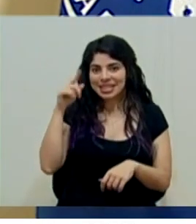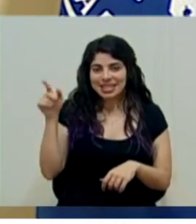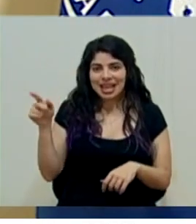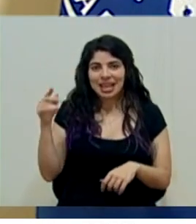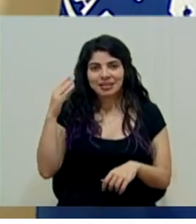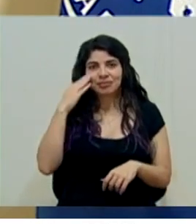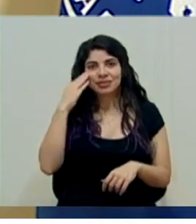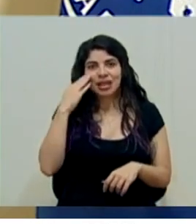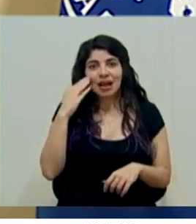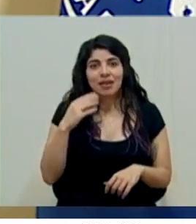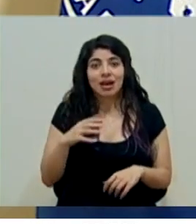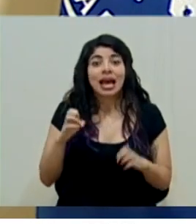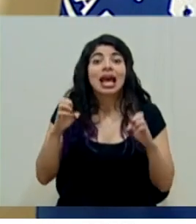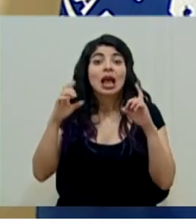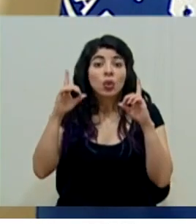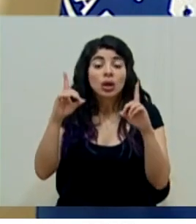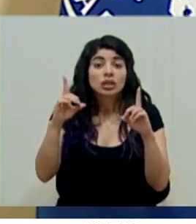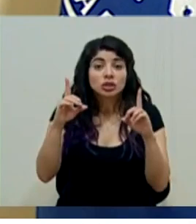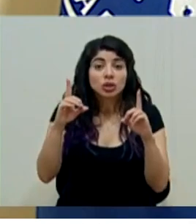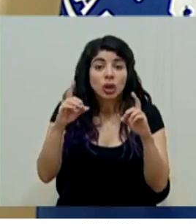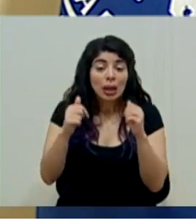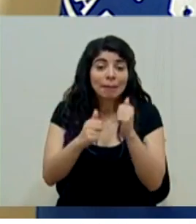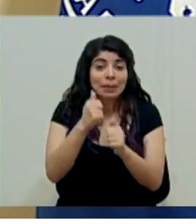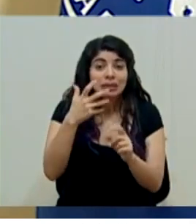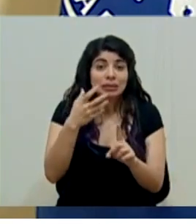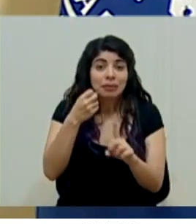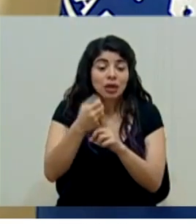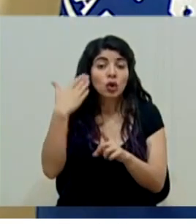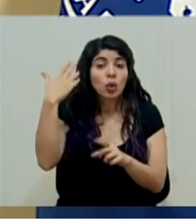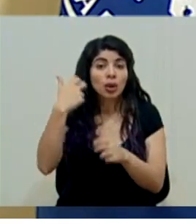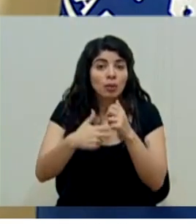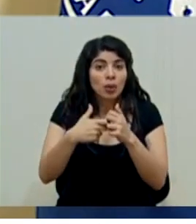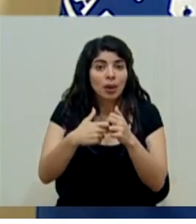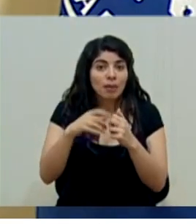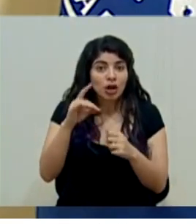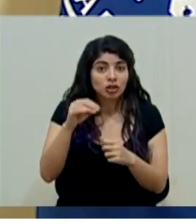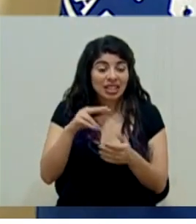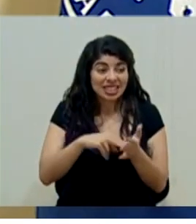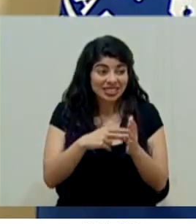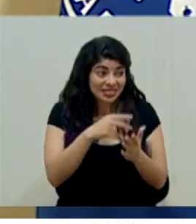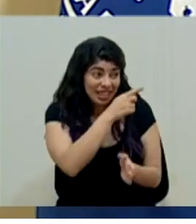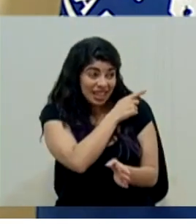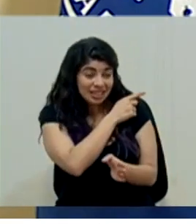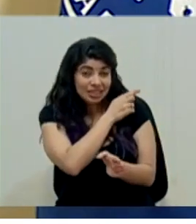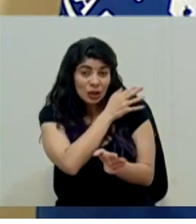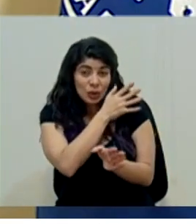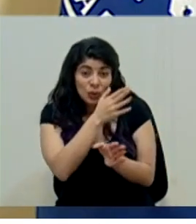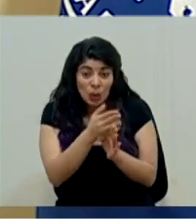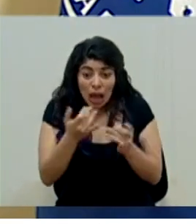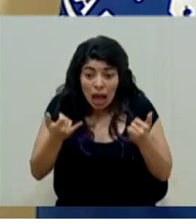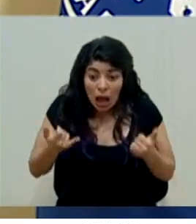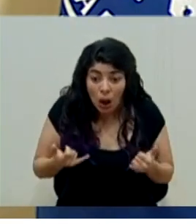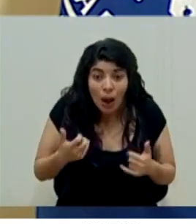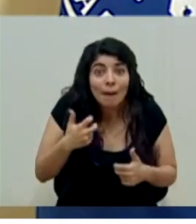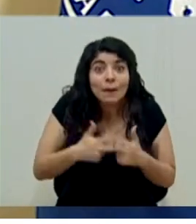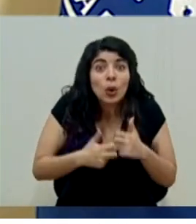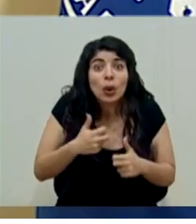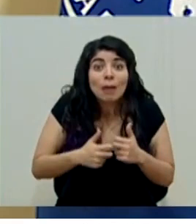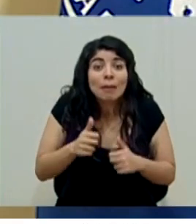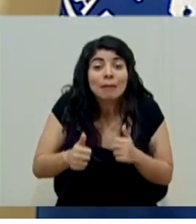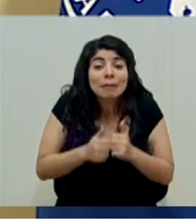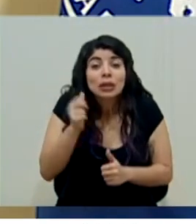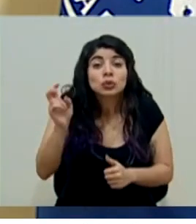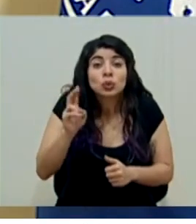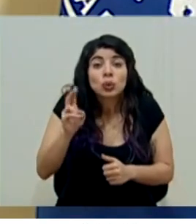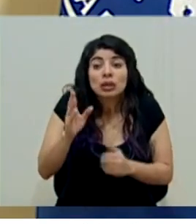puede, fue la educación. Entonces, hoy uno de los problemas más apremiantes que es